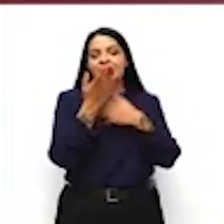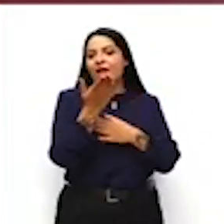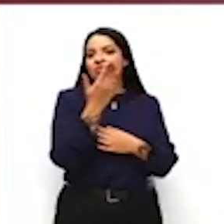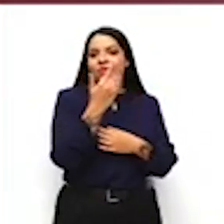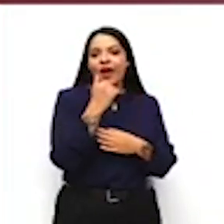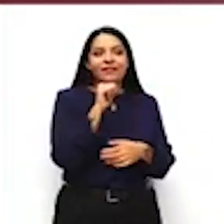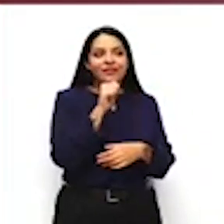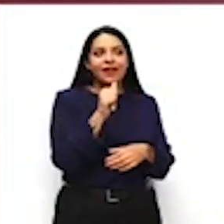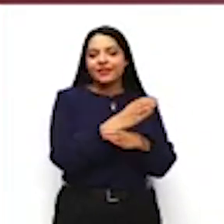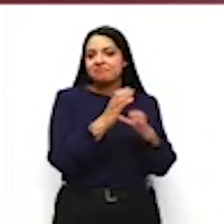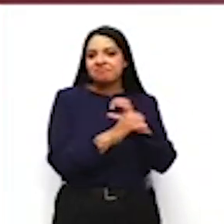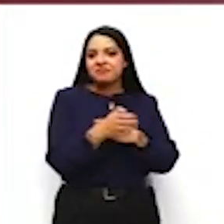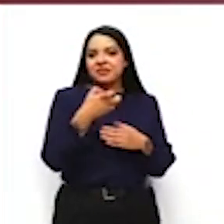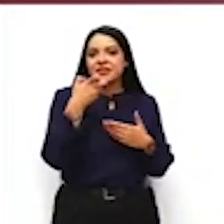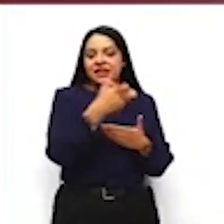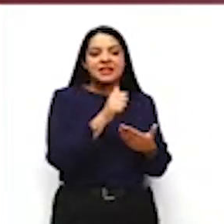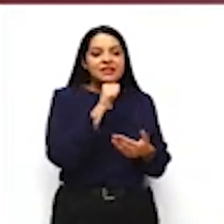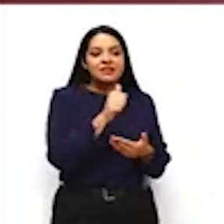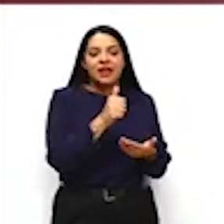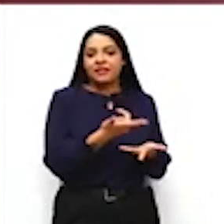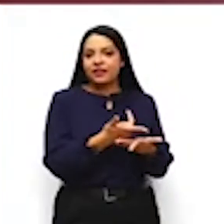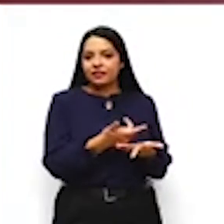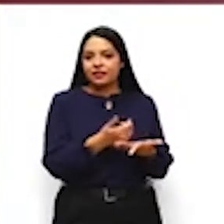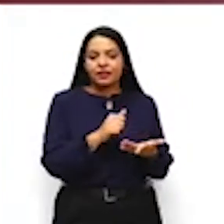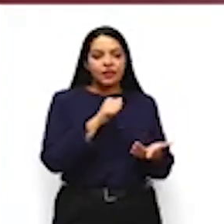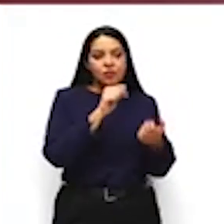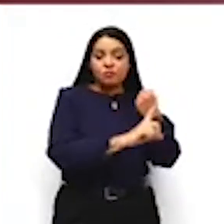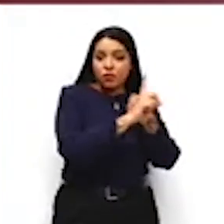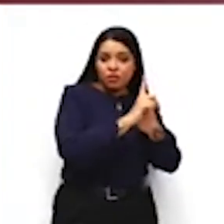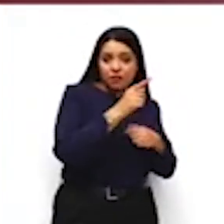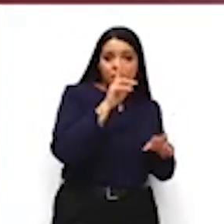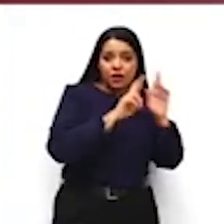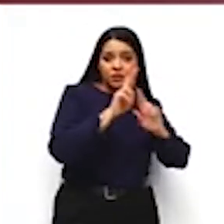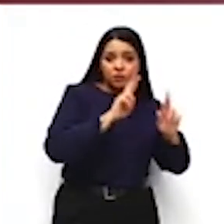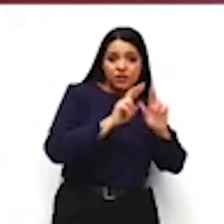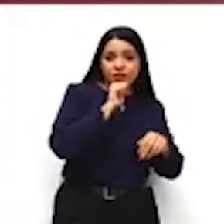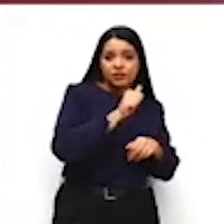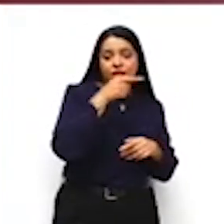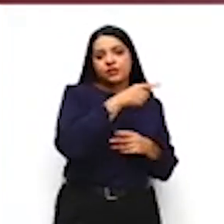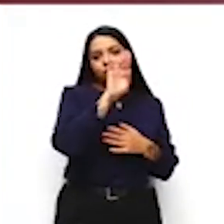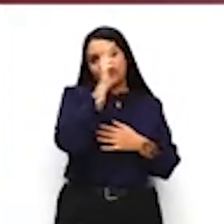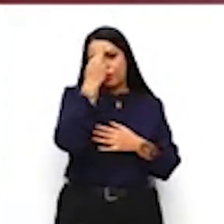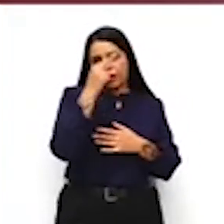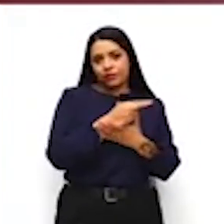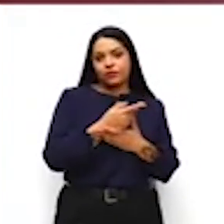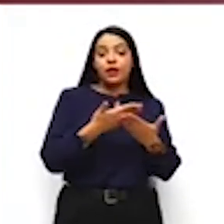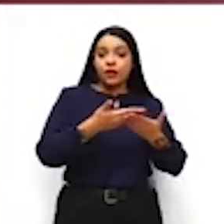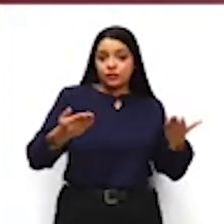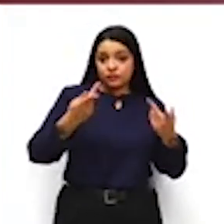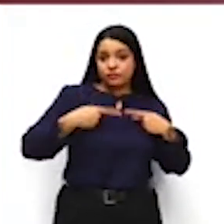intereses que puedan resistir. Cuando la gente está firme,